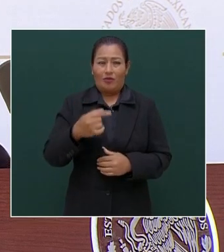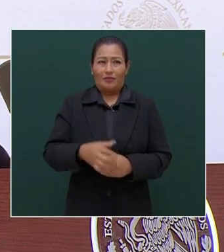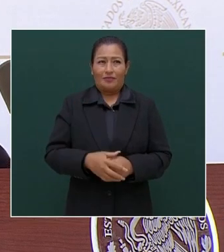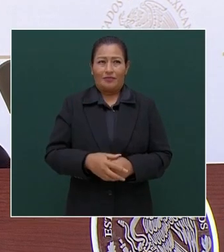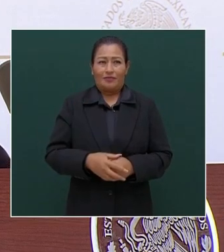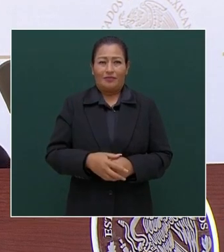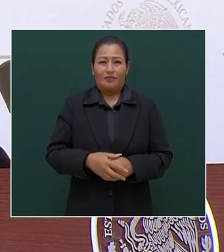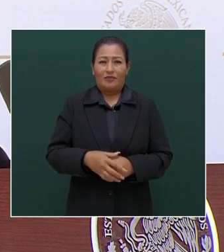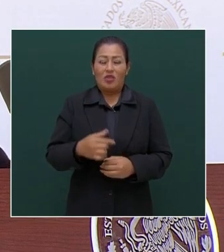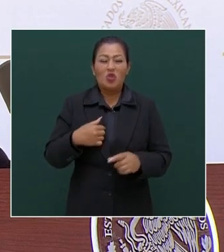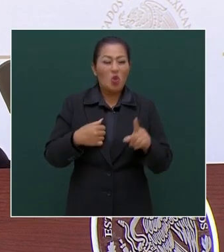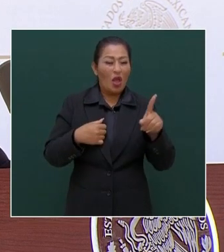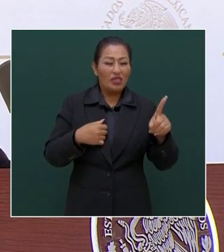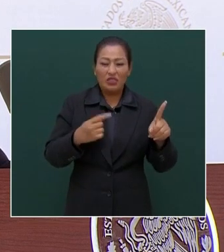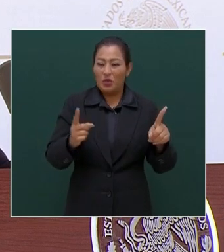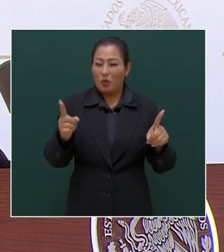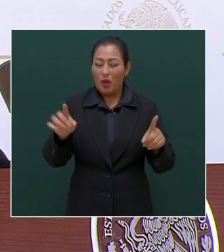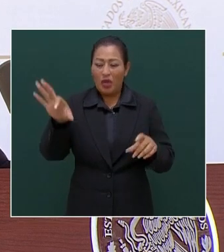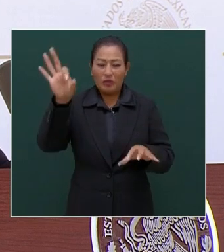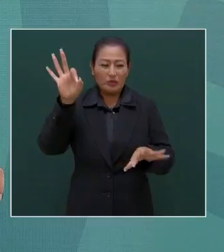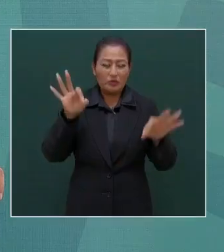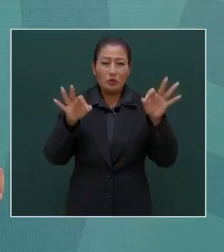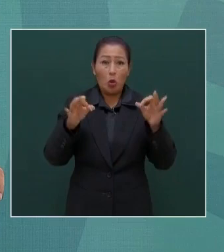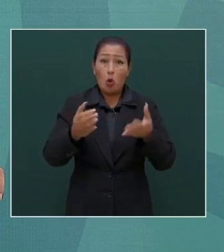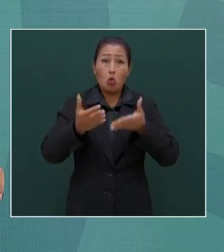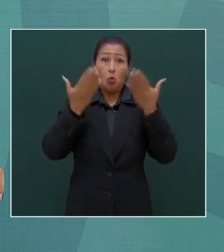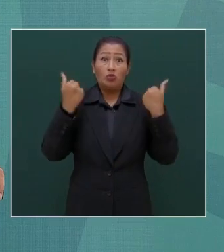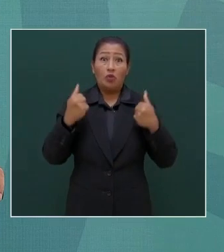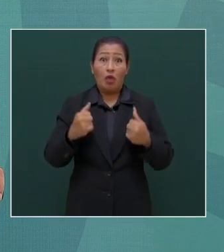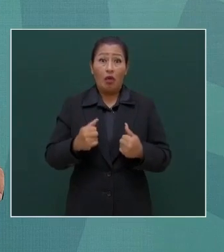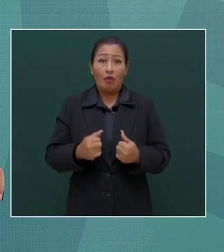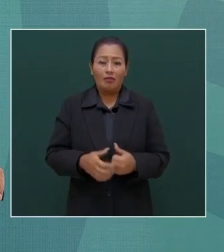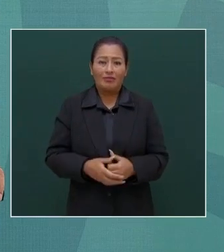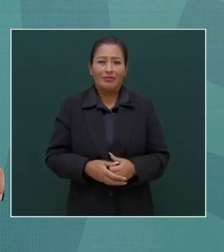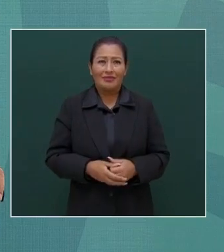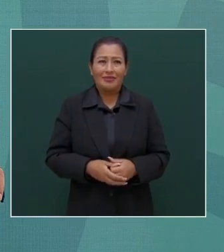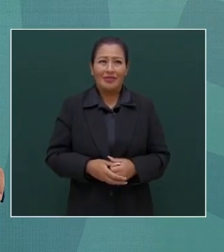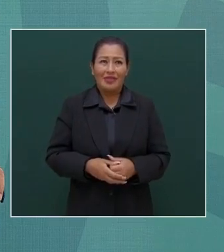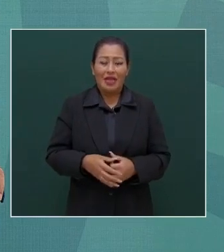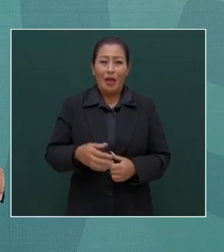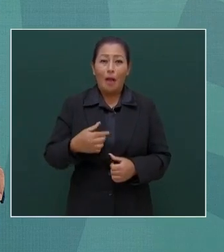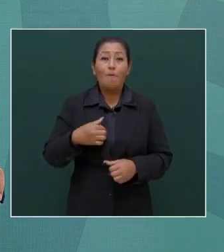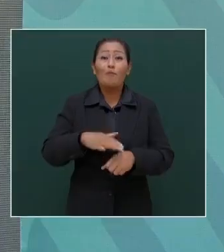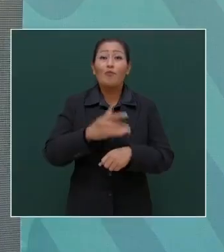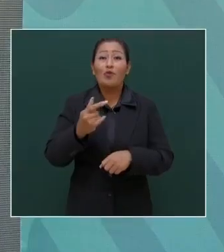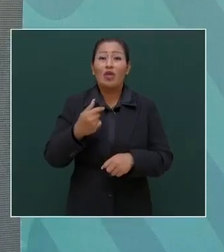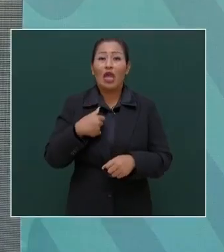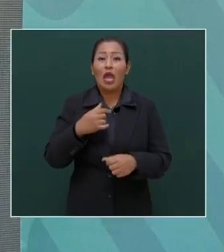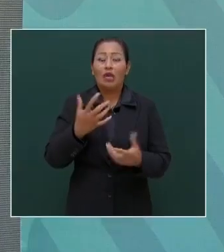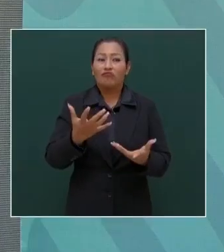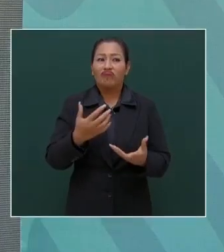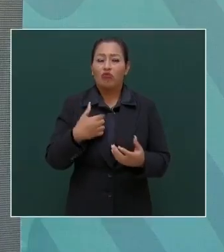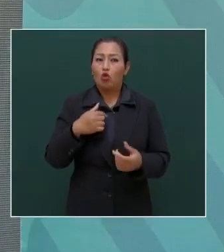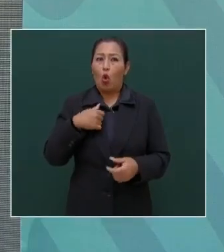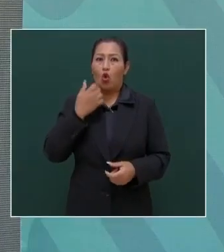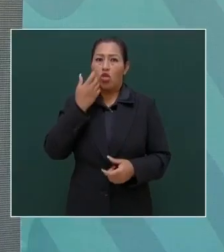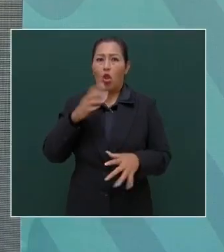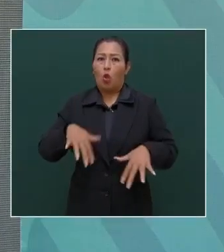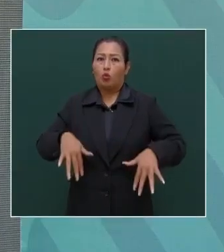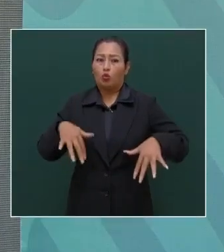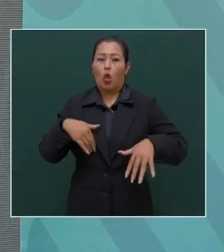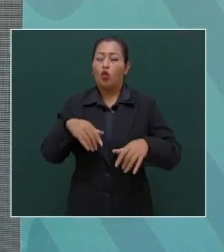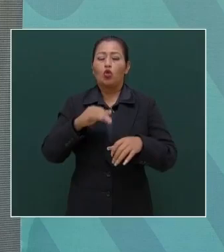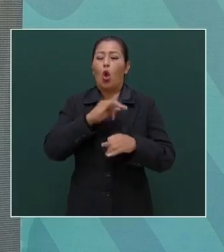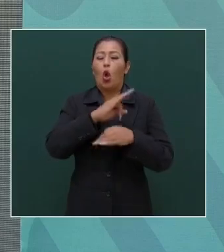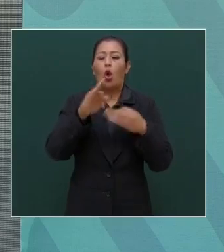ni a cuál irle, que así dicen los que no quieren dar su brazo a torcer, dice, todos son